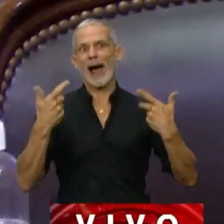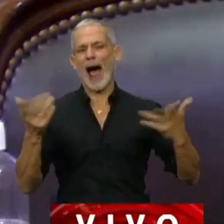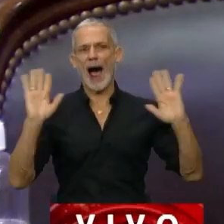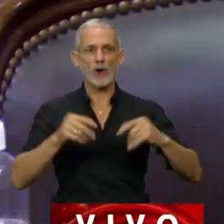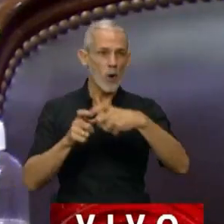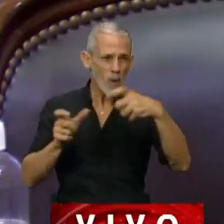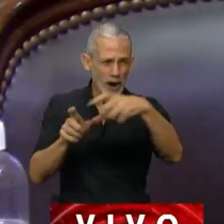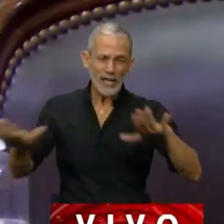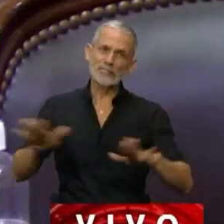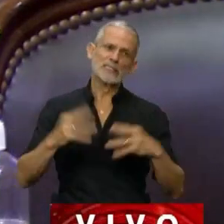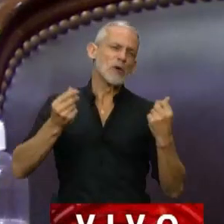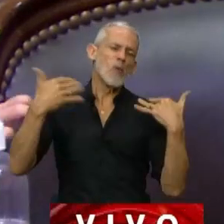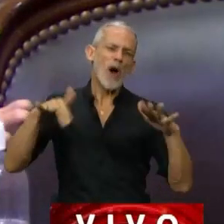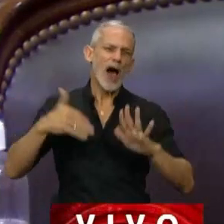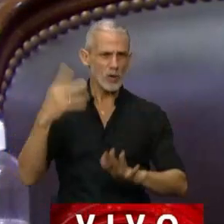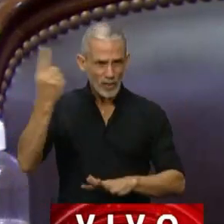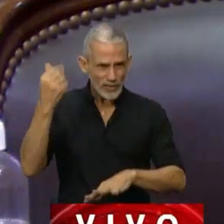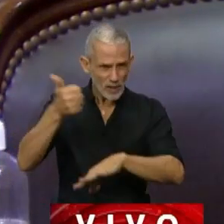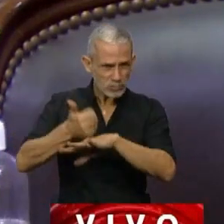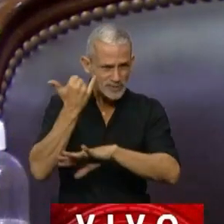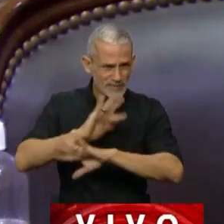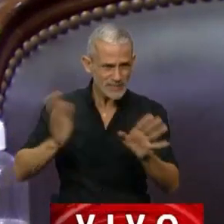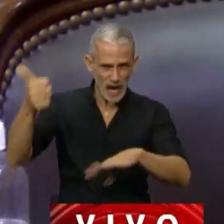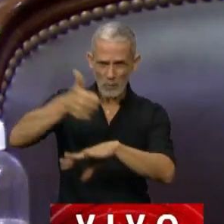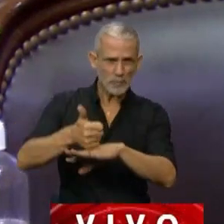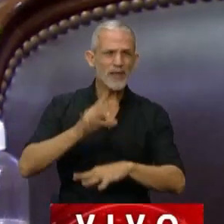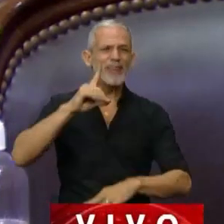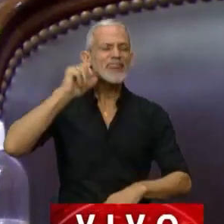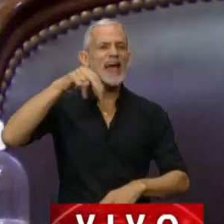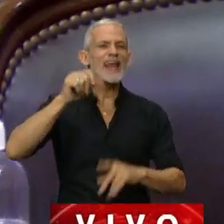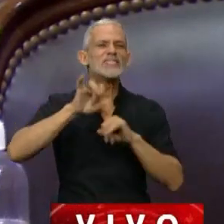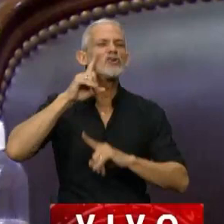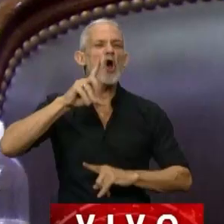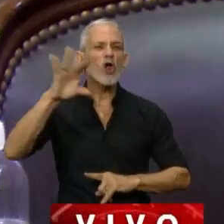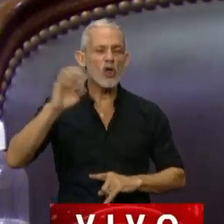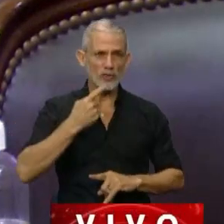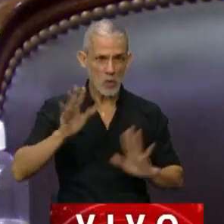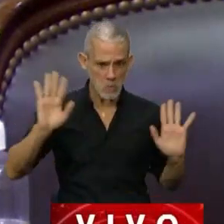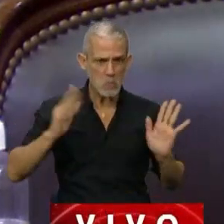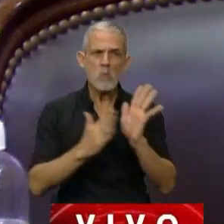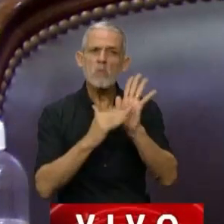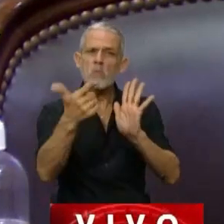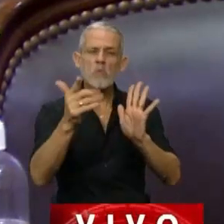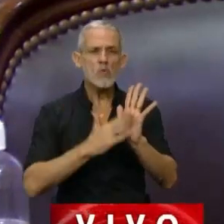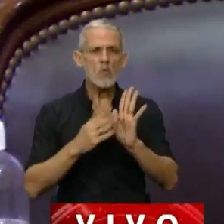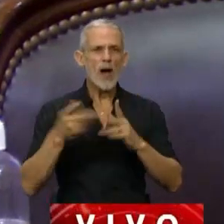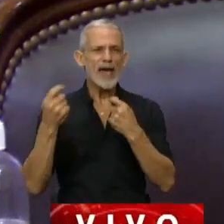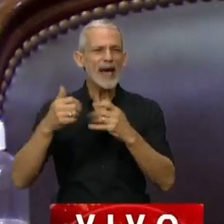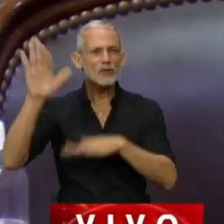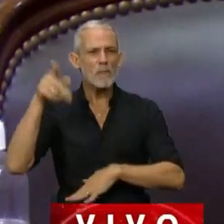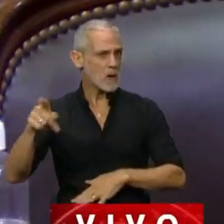por ejemplo, ya vino la directora nacional electoral, Diana Quiodo, diciendo que no está demostrado que tiene más